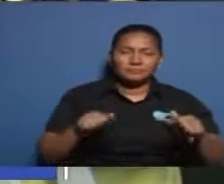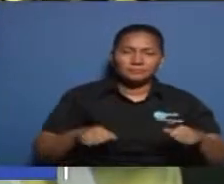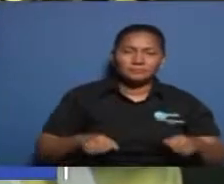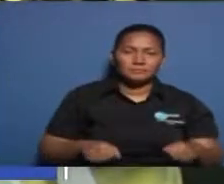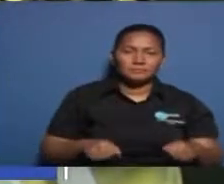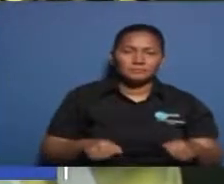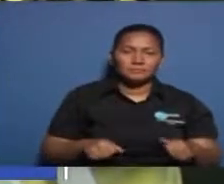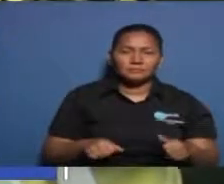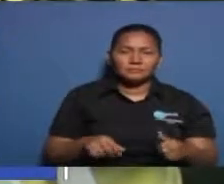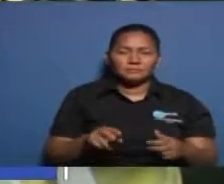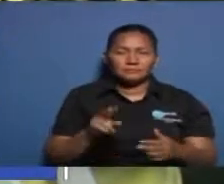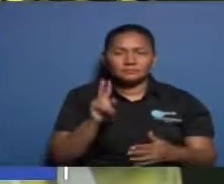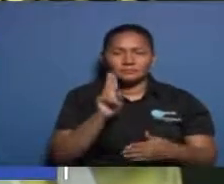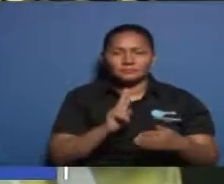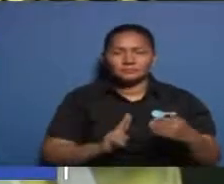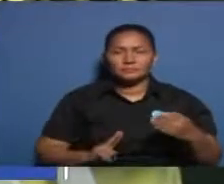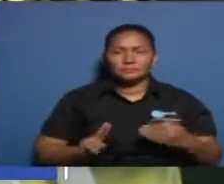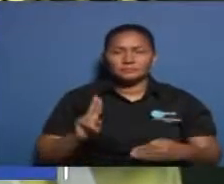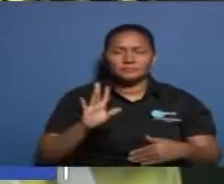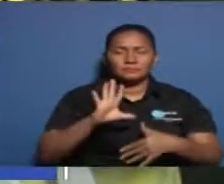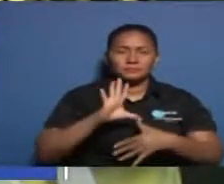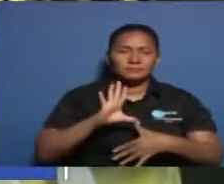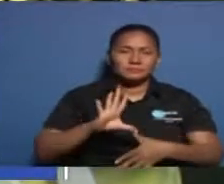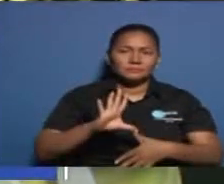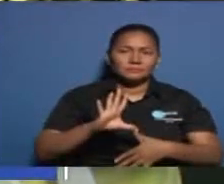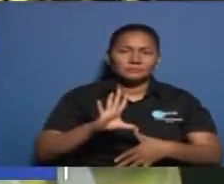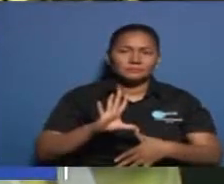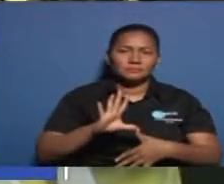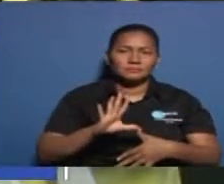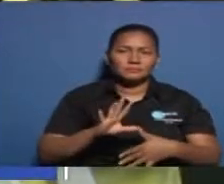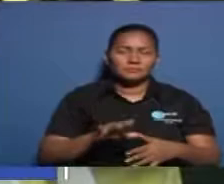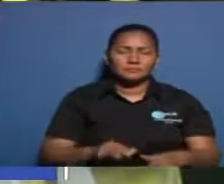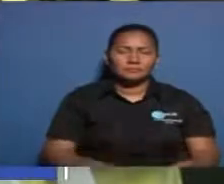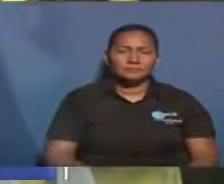universidad titular e instarán como robado de las oficial ya volvemos